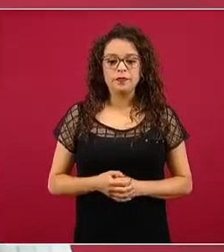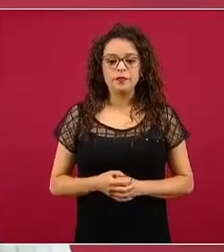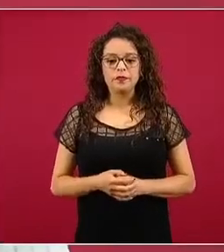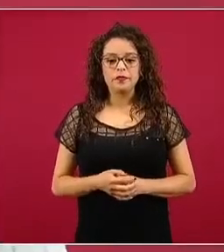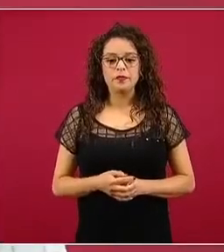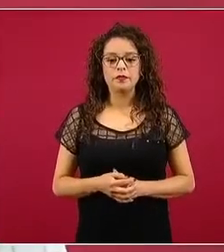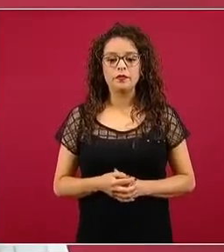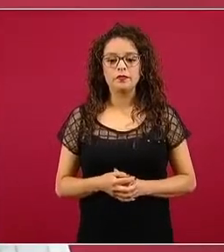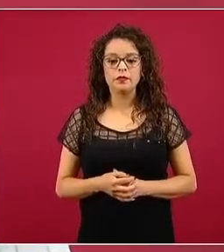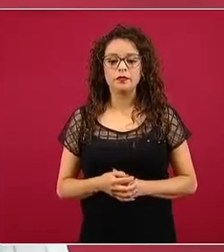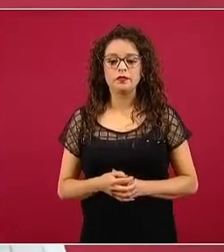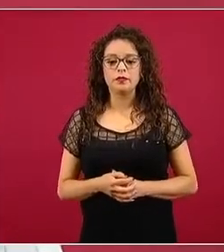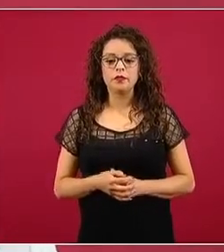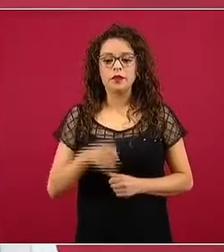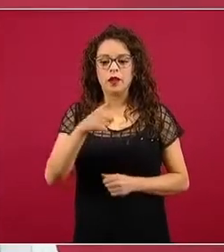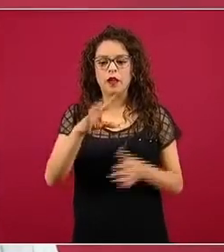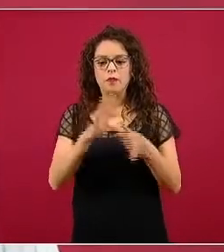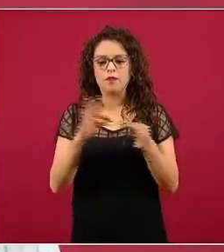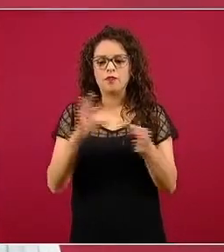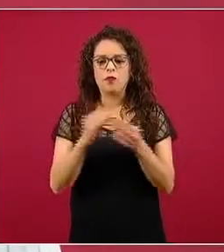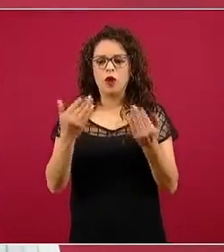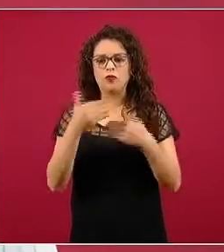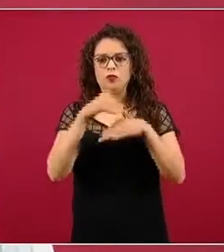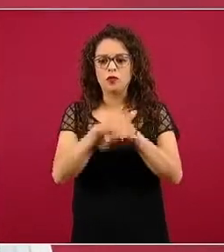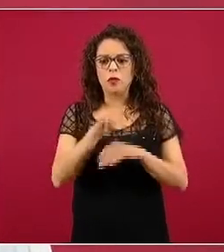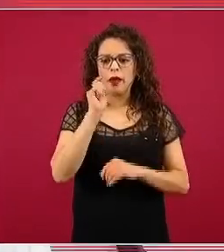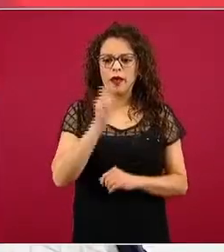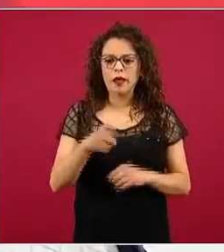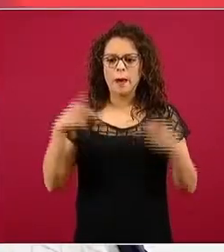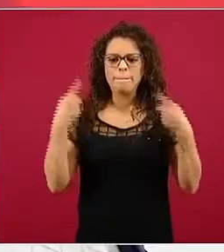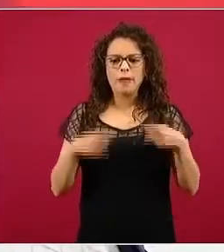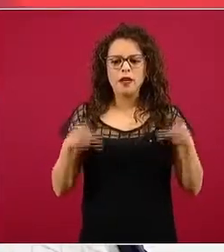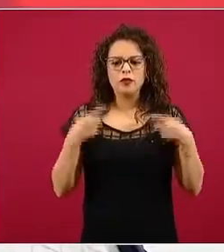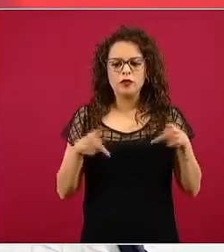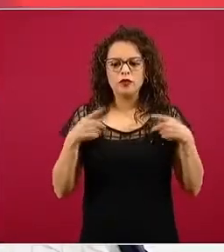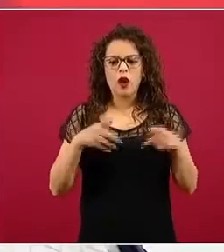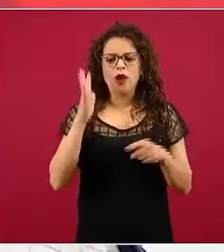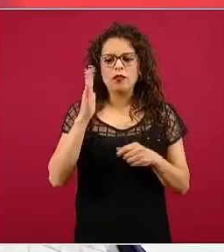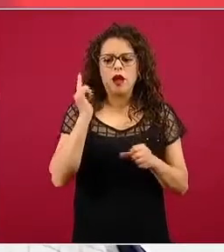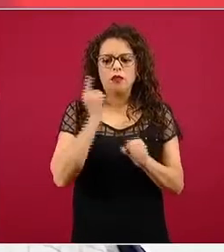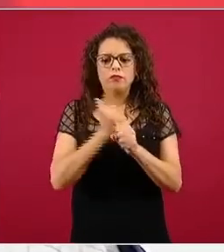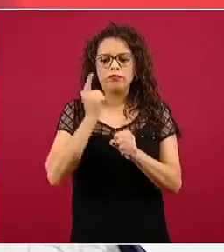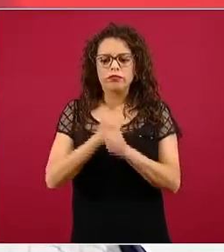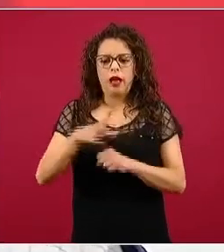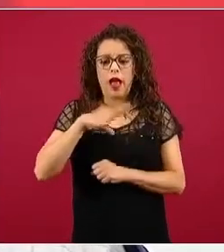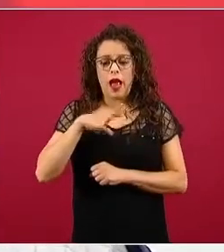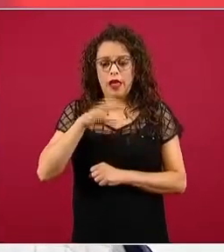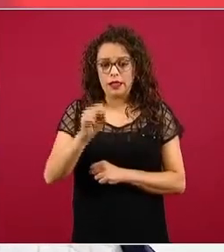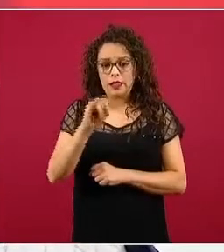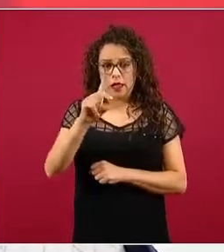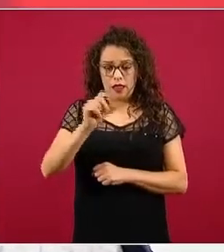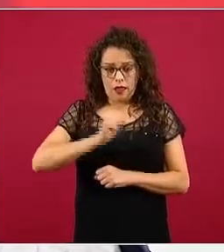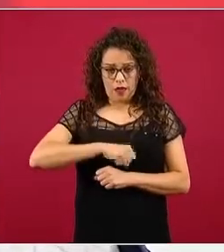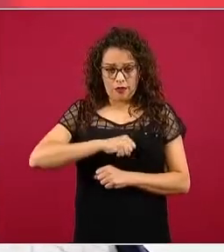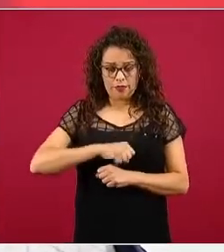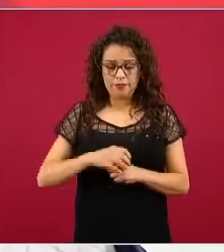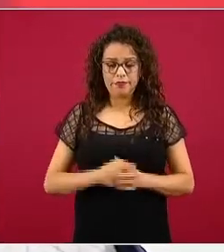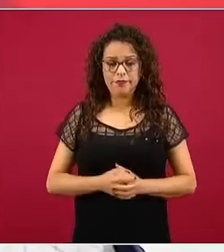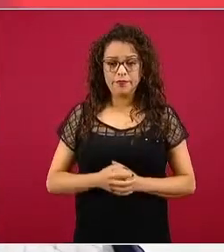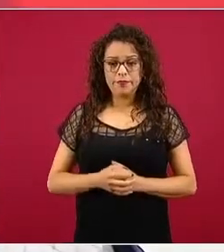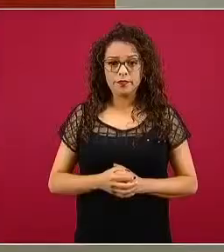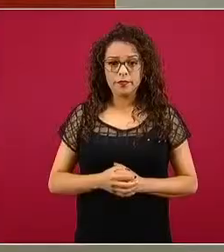relación a los casos o personas que han sido identificadas con VIH-Sida y que lógicamente